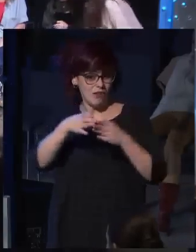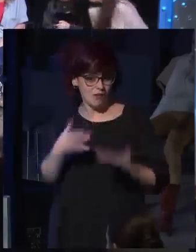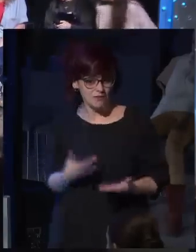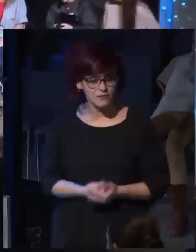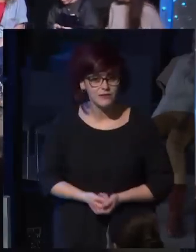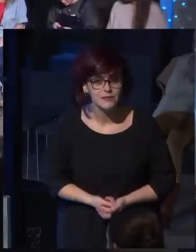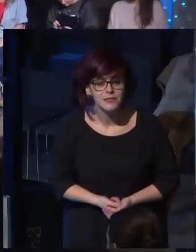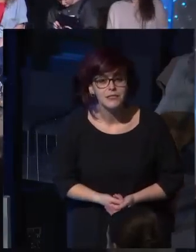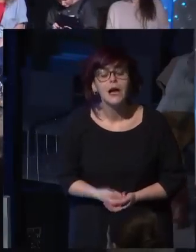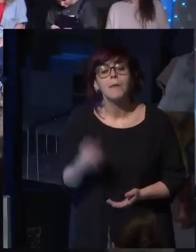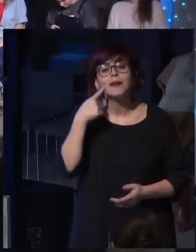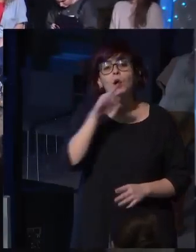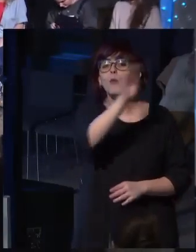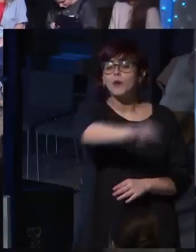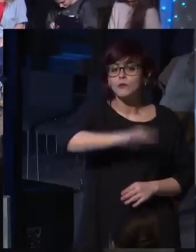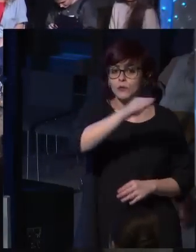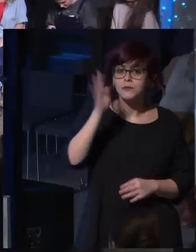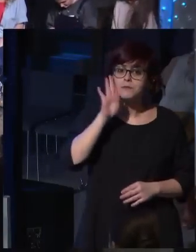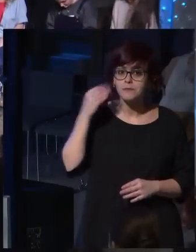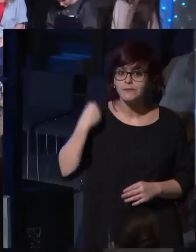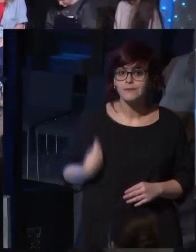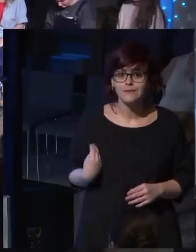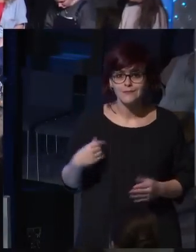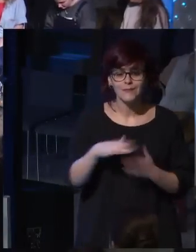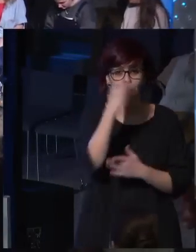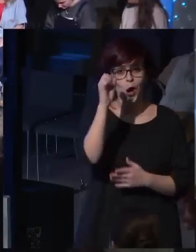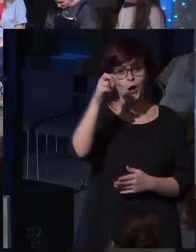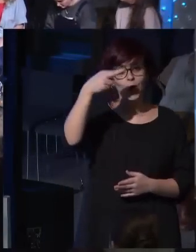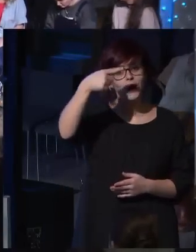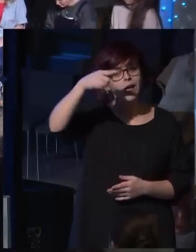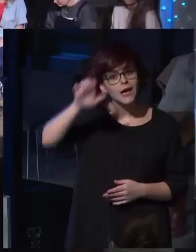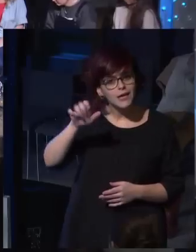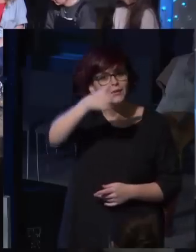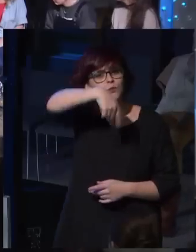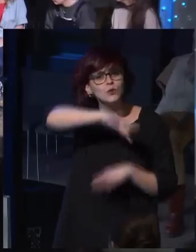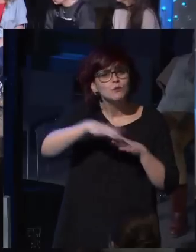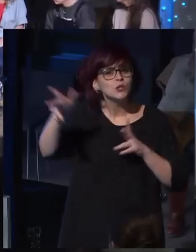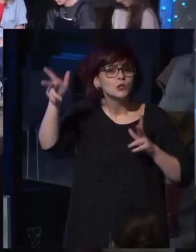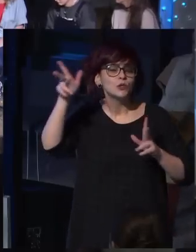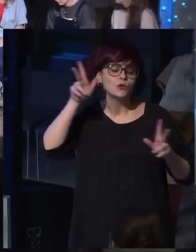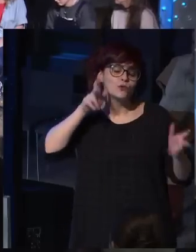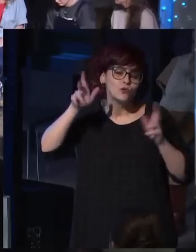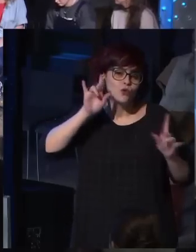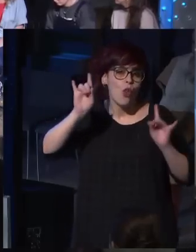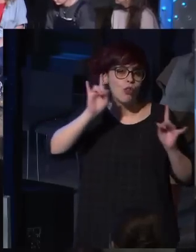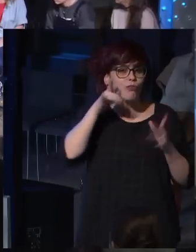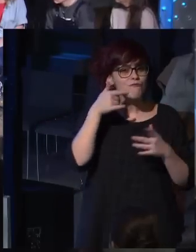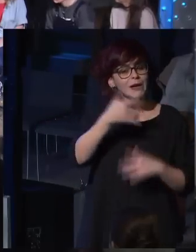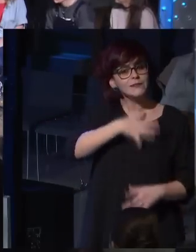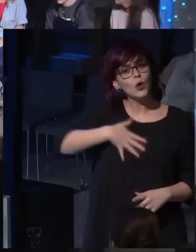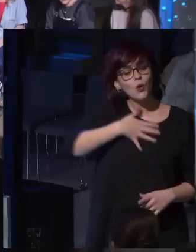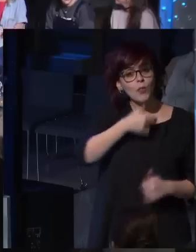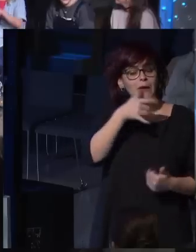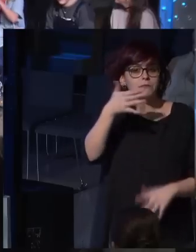referencia, os hago la misma pregunta que le he hecho a Jorge. ¿Con qué sonido os sentís más confortables si en algún